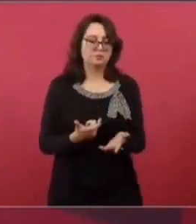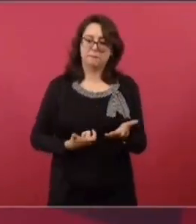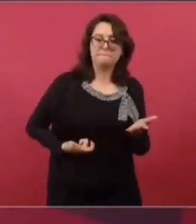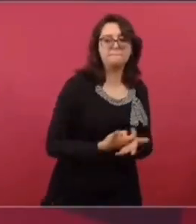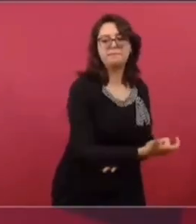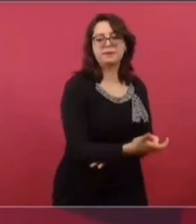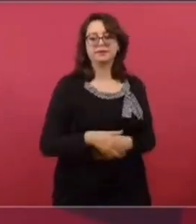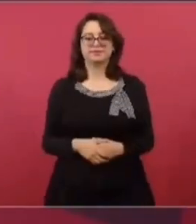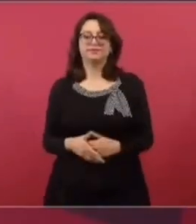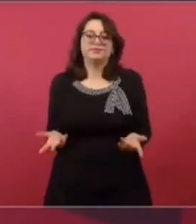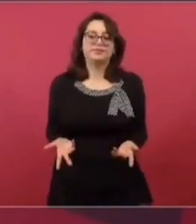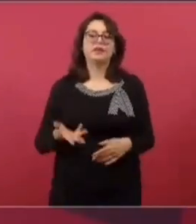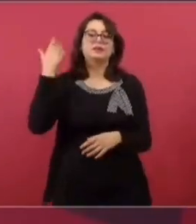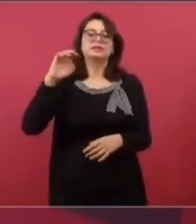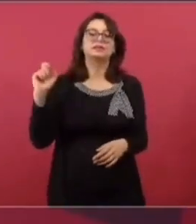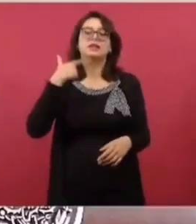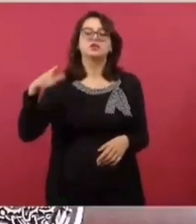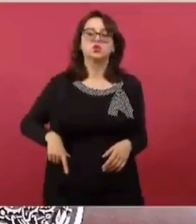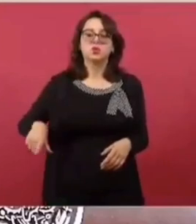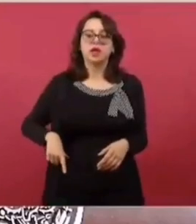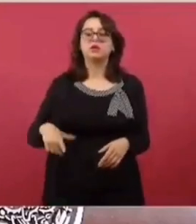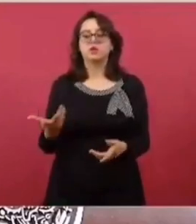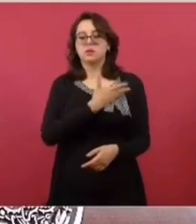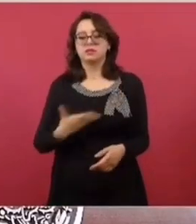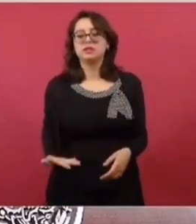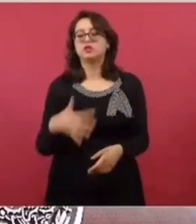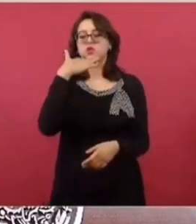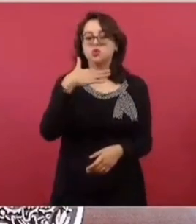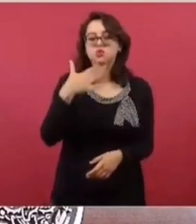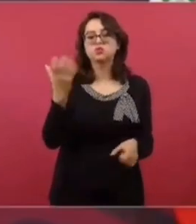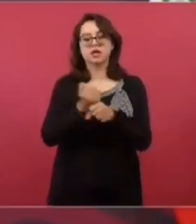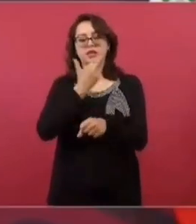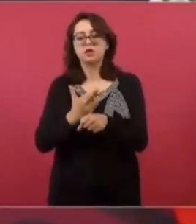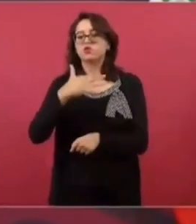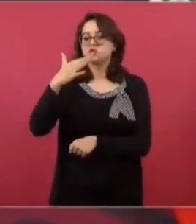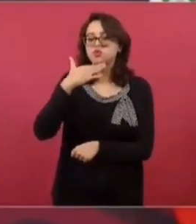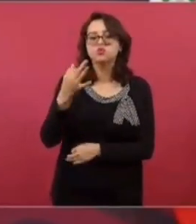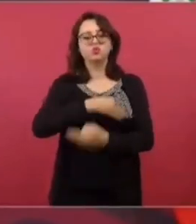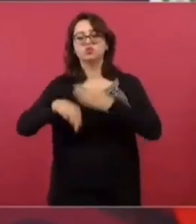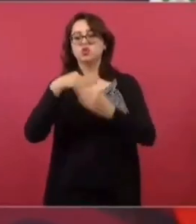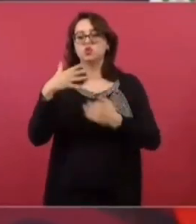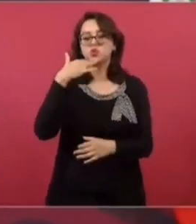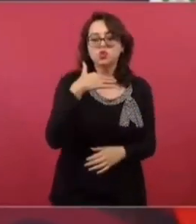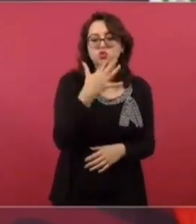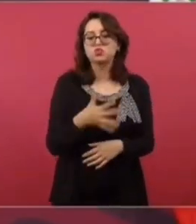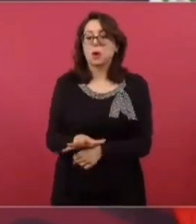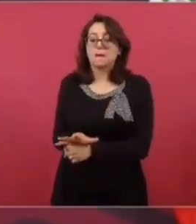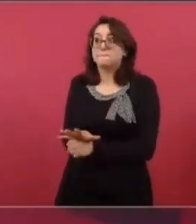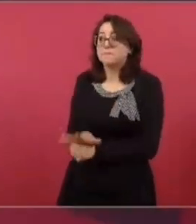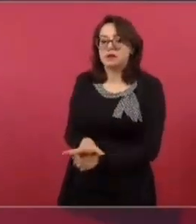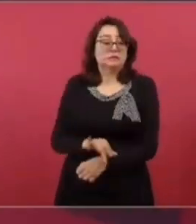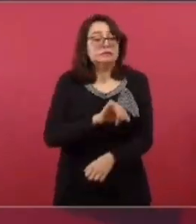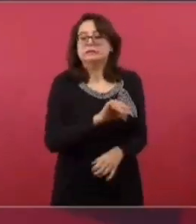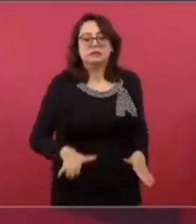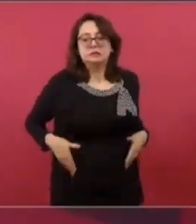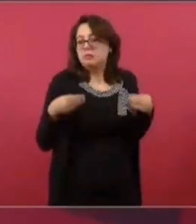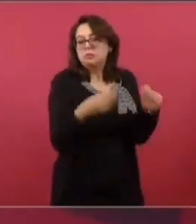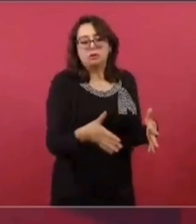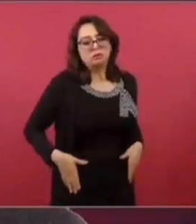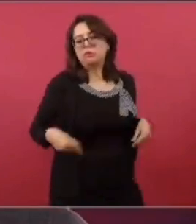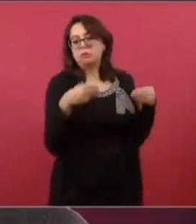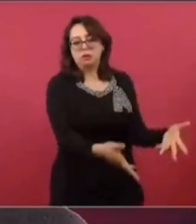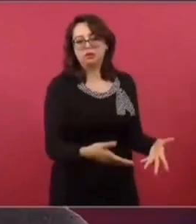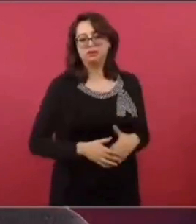la corrupción. Entonces, como el presidente era corrupto y los secretarios de Agricultura corruptos y todos corruptos, pues todo era puro chantaje. Nada más que no se les debe de olvidar